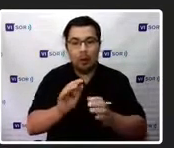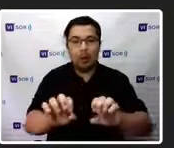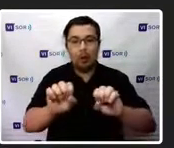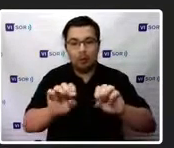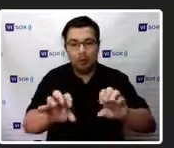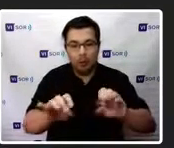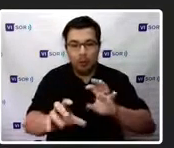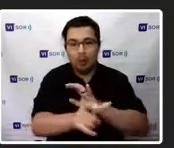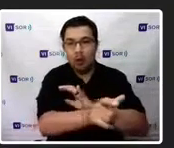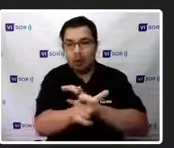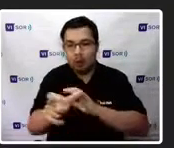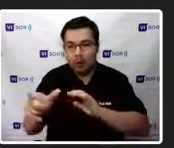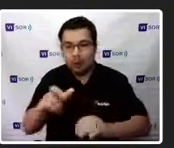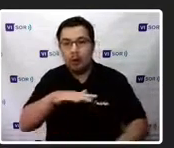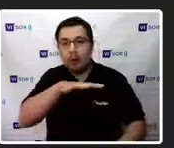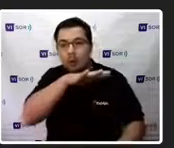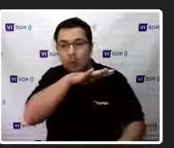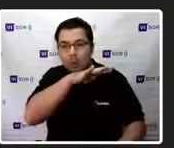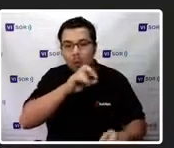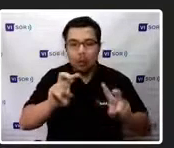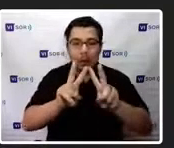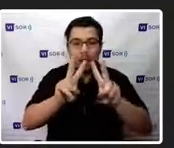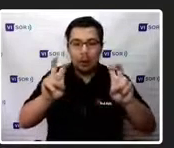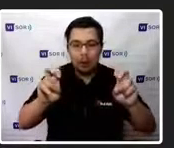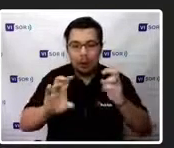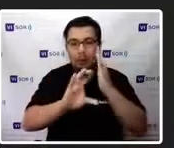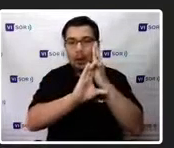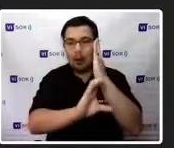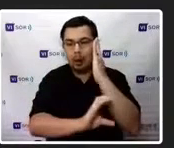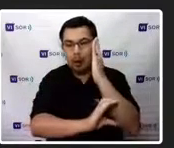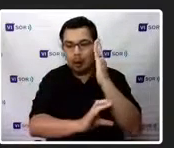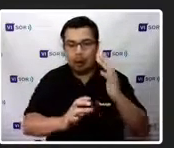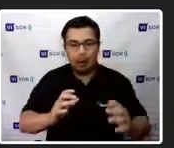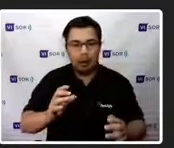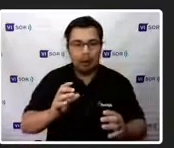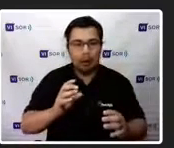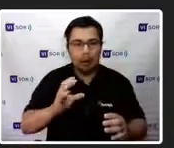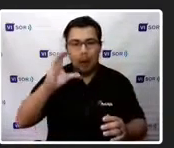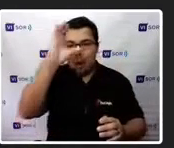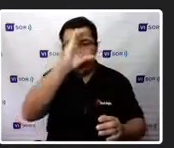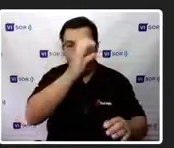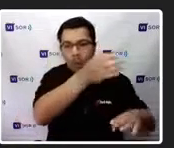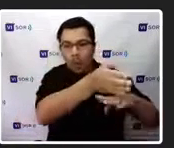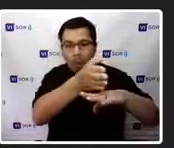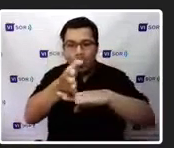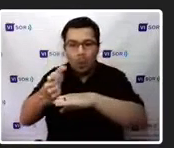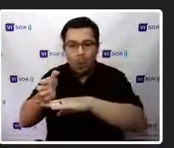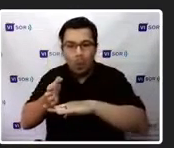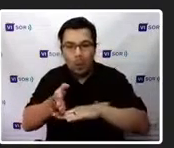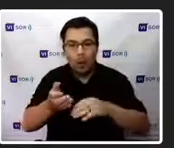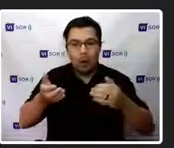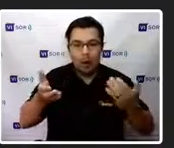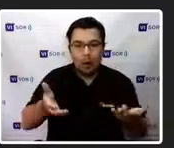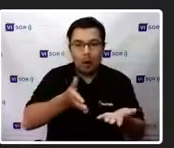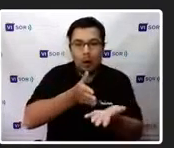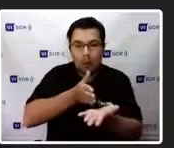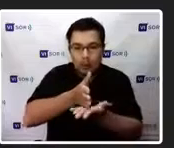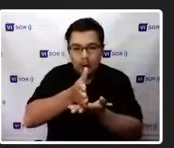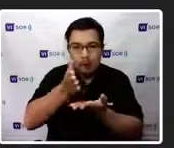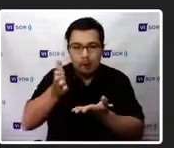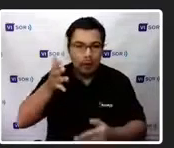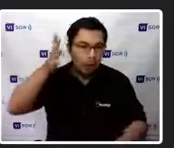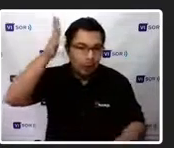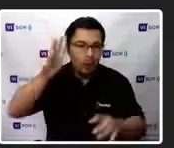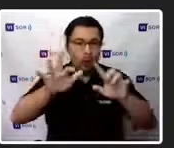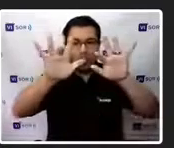ocupan el campo laboral en los distintos como destinos turísticos de nuestro país, estamos dando inicio a este webinar, donde hoy día nos va a hablar